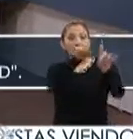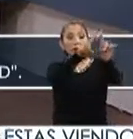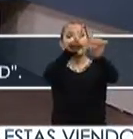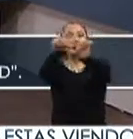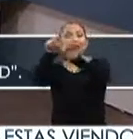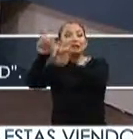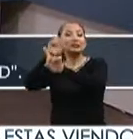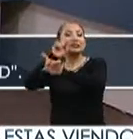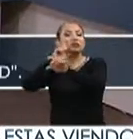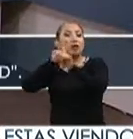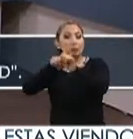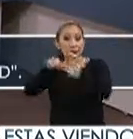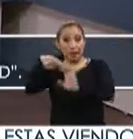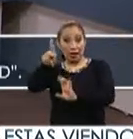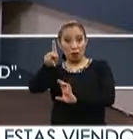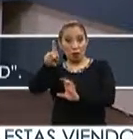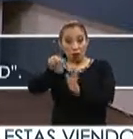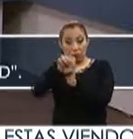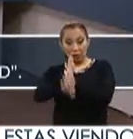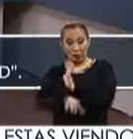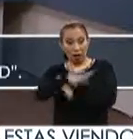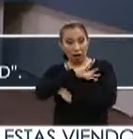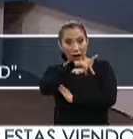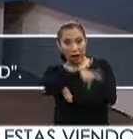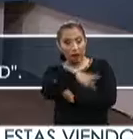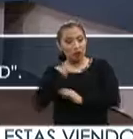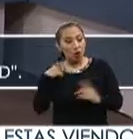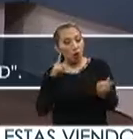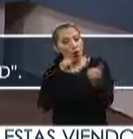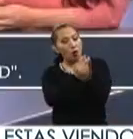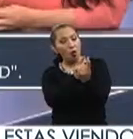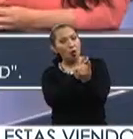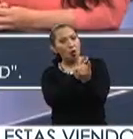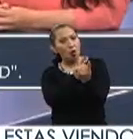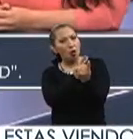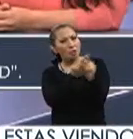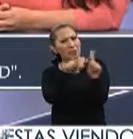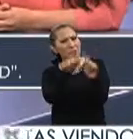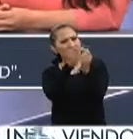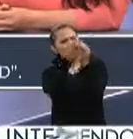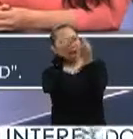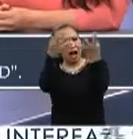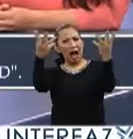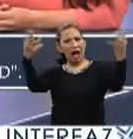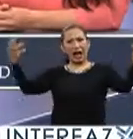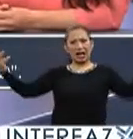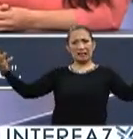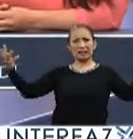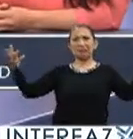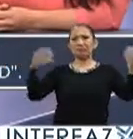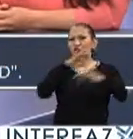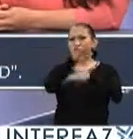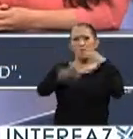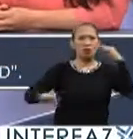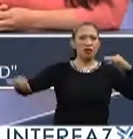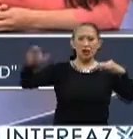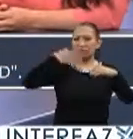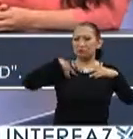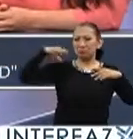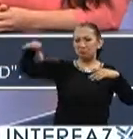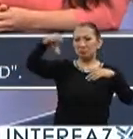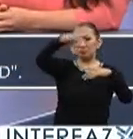diversidad sexual, pero aquí en este caso estamos hablando de mi encuentro con la diversidad, y es un término mucho más amplio, ¿no? Abarca todas las